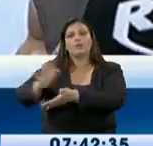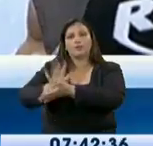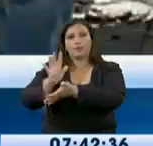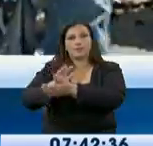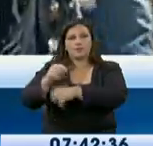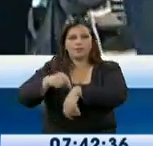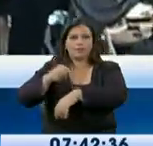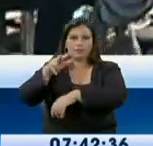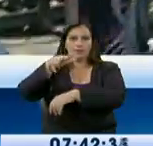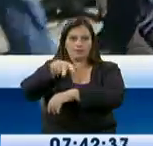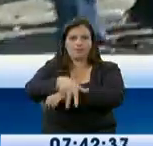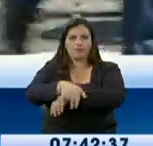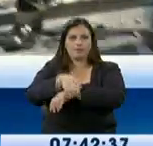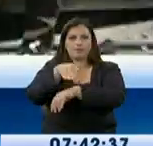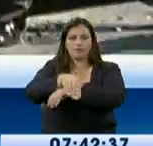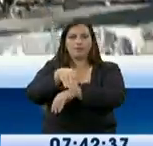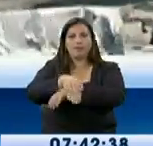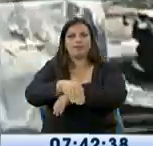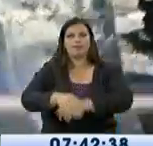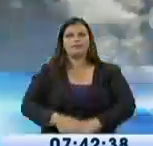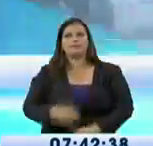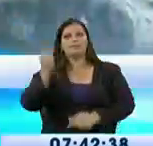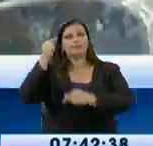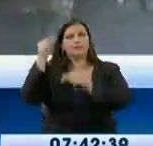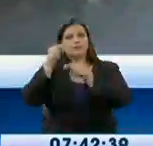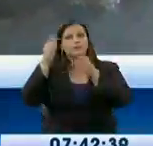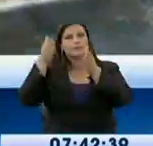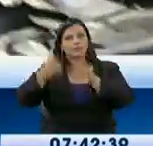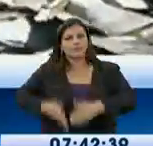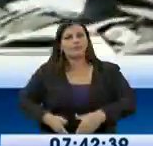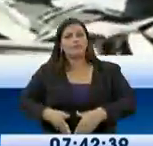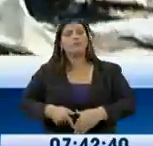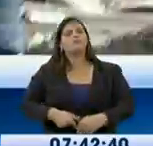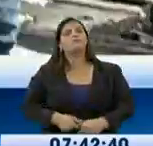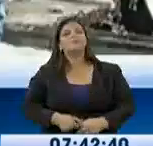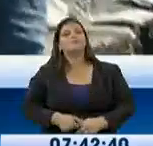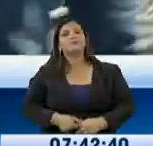de la tarde. Mientras tanto, el gobernador del Guayas, Julio César Quiñones,